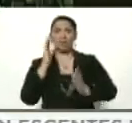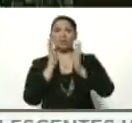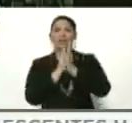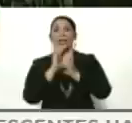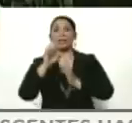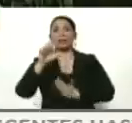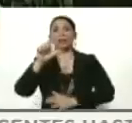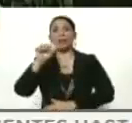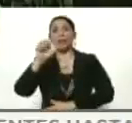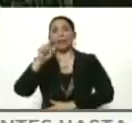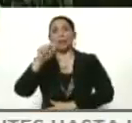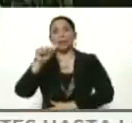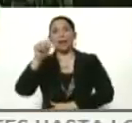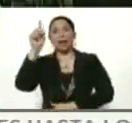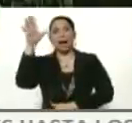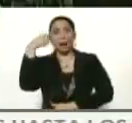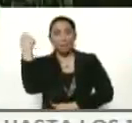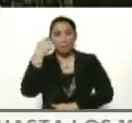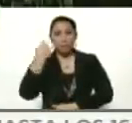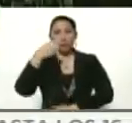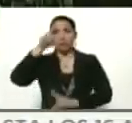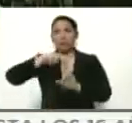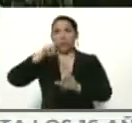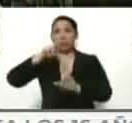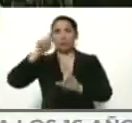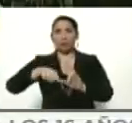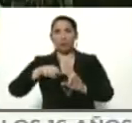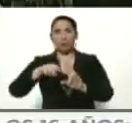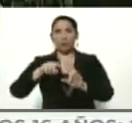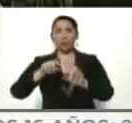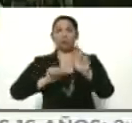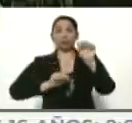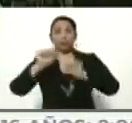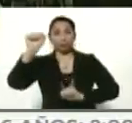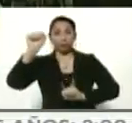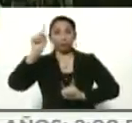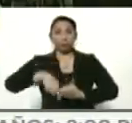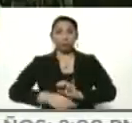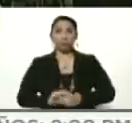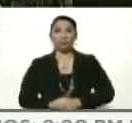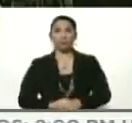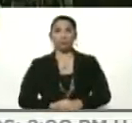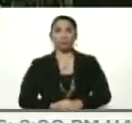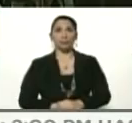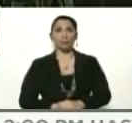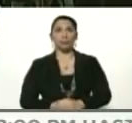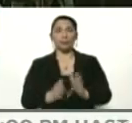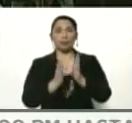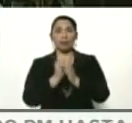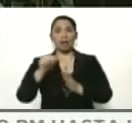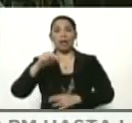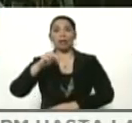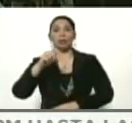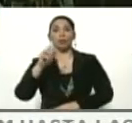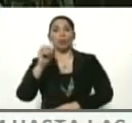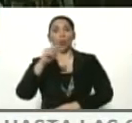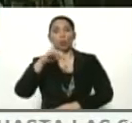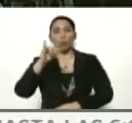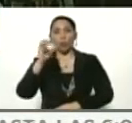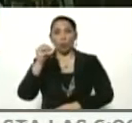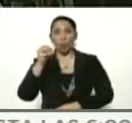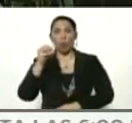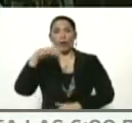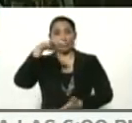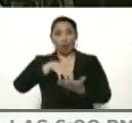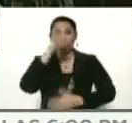Guairén, Apure, Táchira, allá en San Antonio del Táchira, también al estado Zulia, de manera